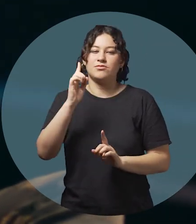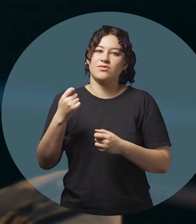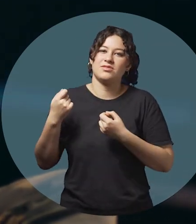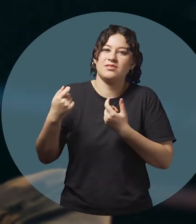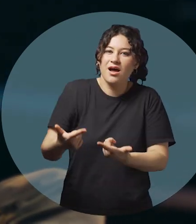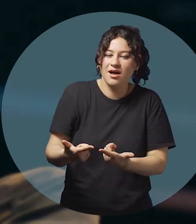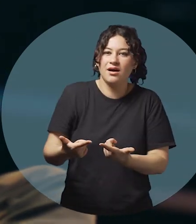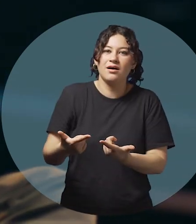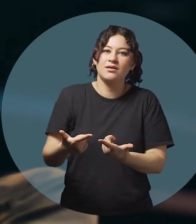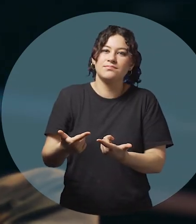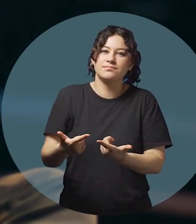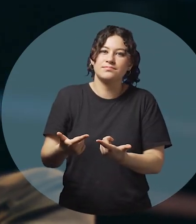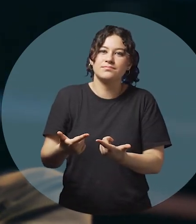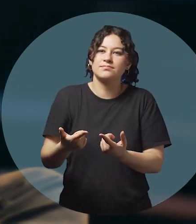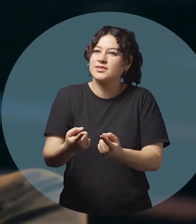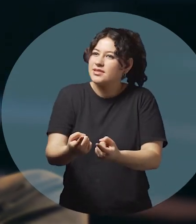generarle